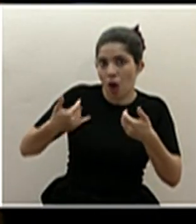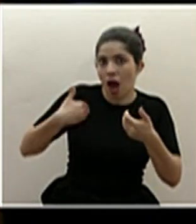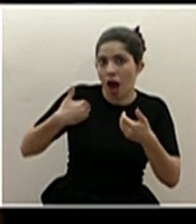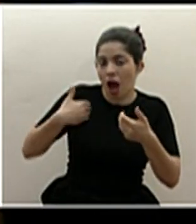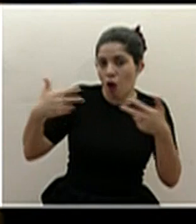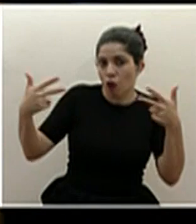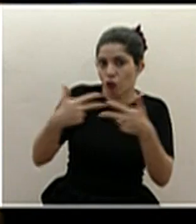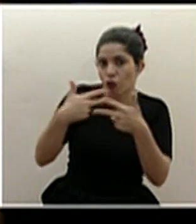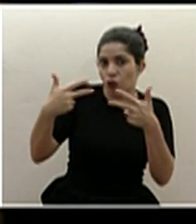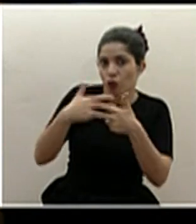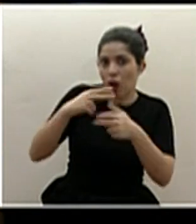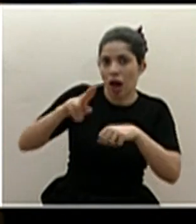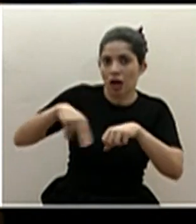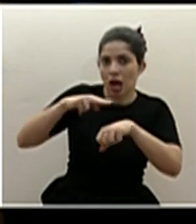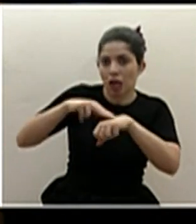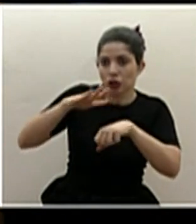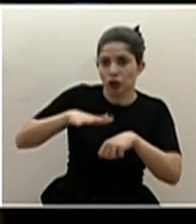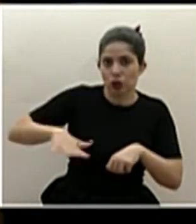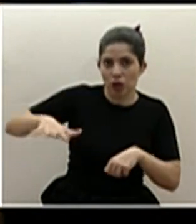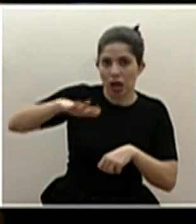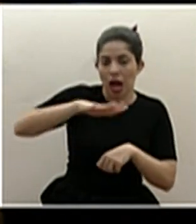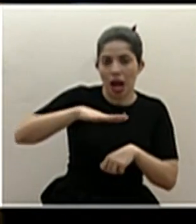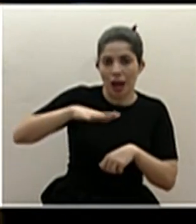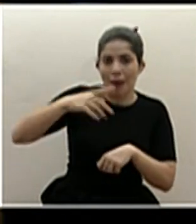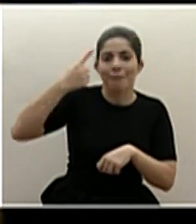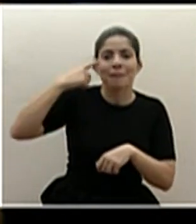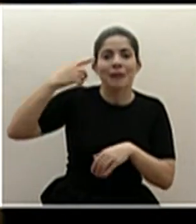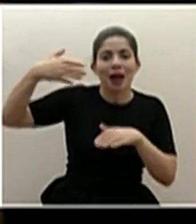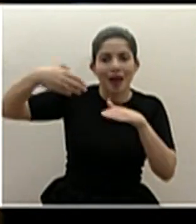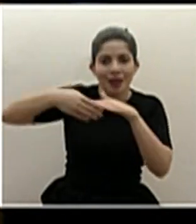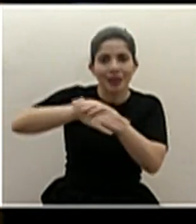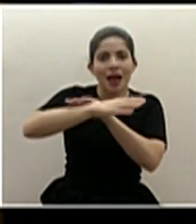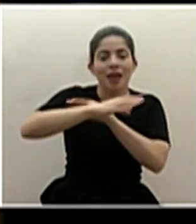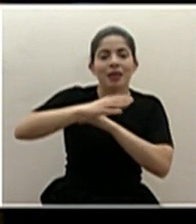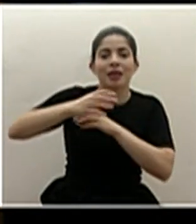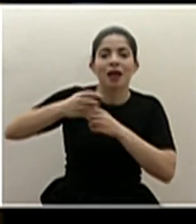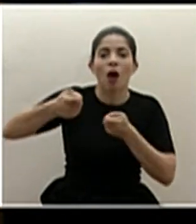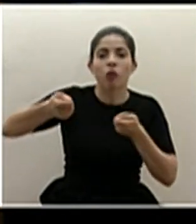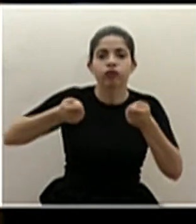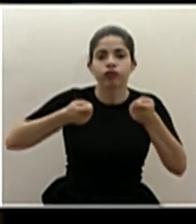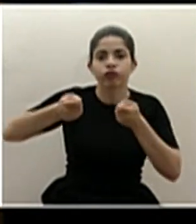a nivel de territorio nacional en cuanto a el paso de transporte comercial.